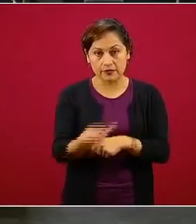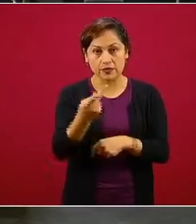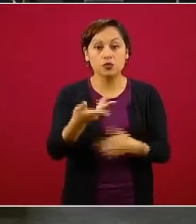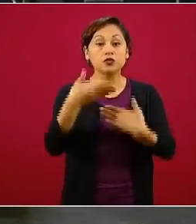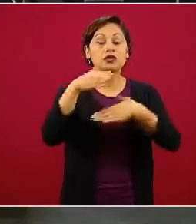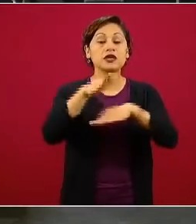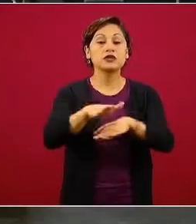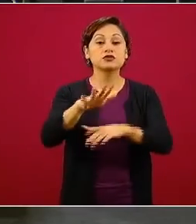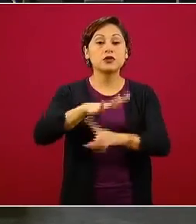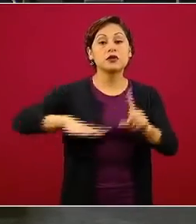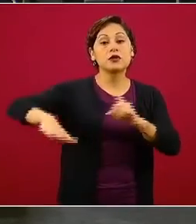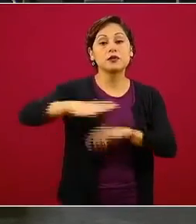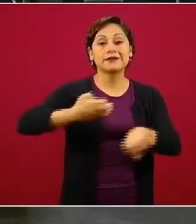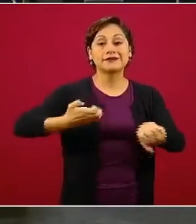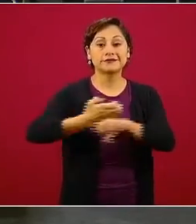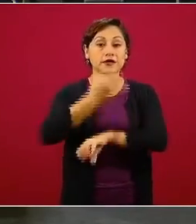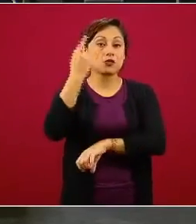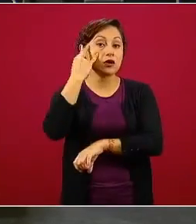la zona de Campeche.